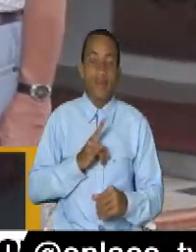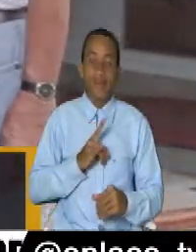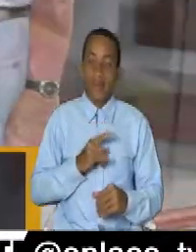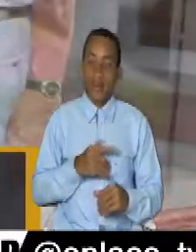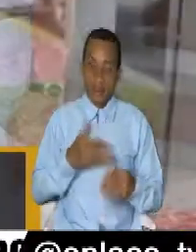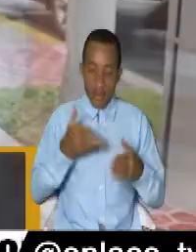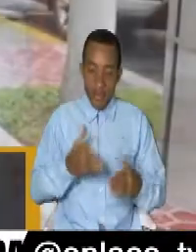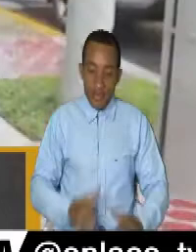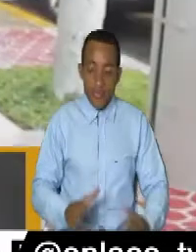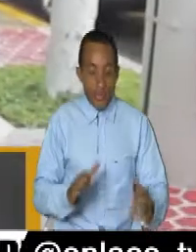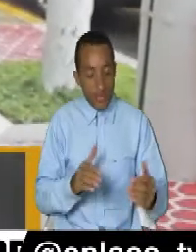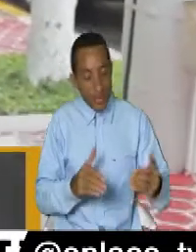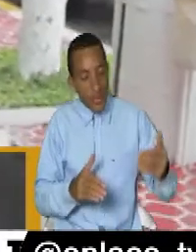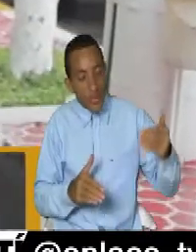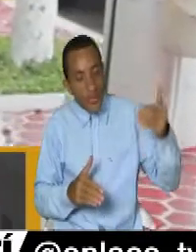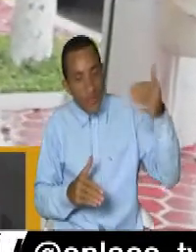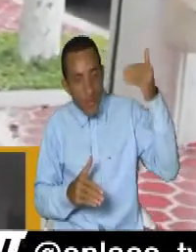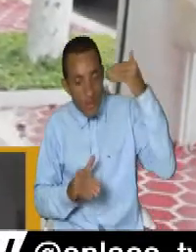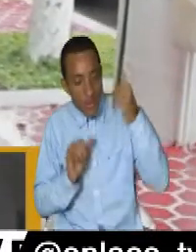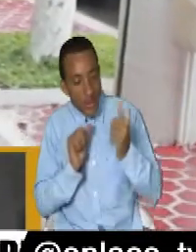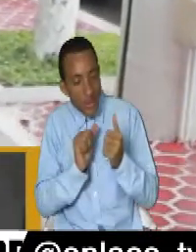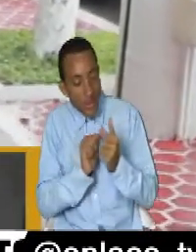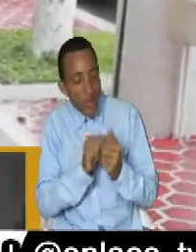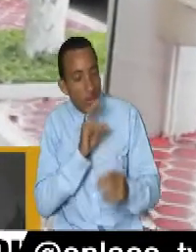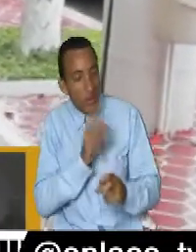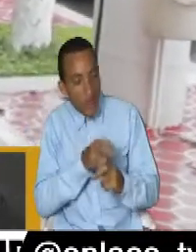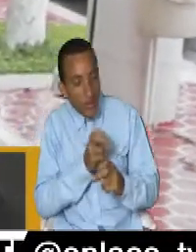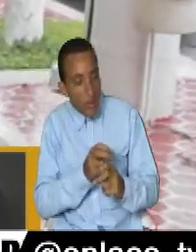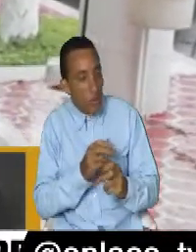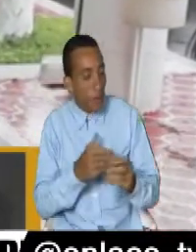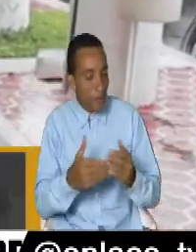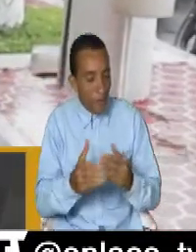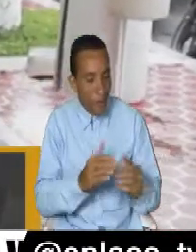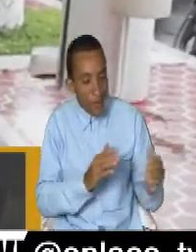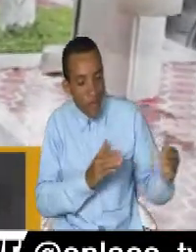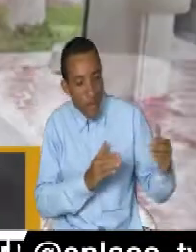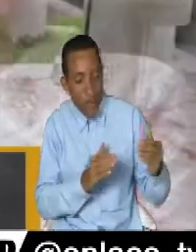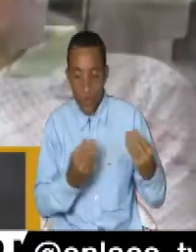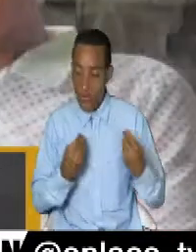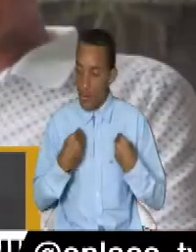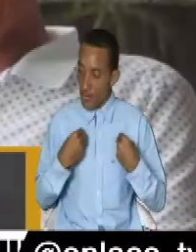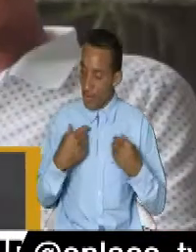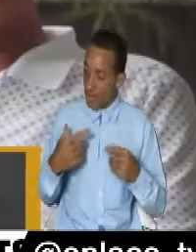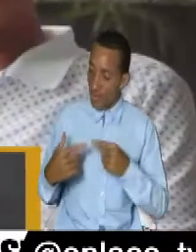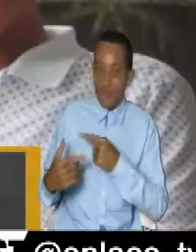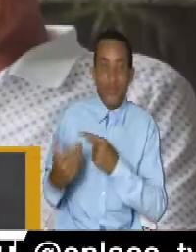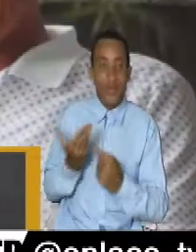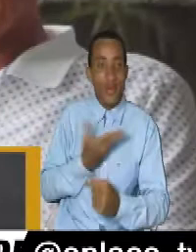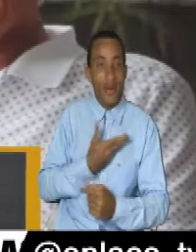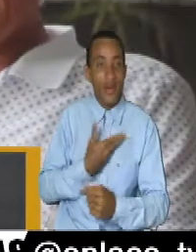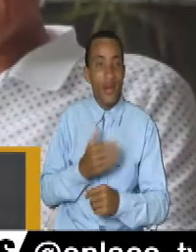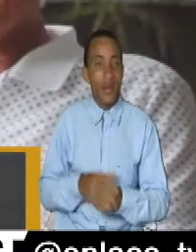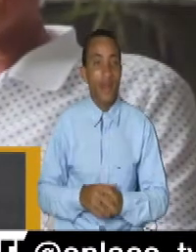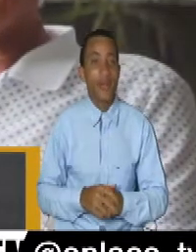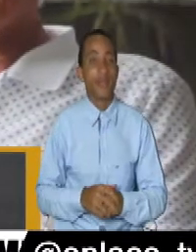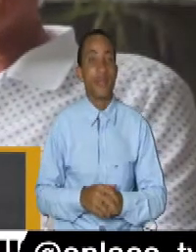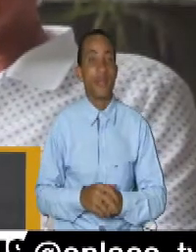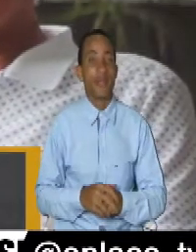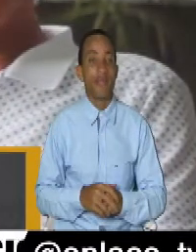y te acompañó en los momentos más difíciles y felices aún se encuentra contigo? Porque en